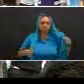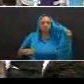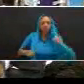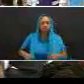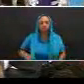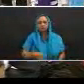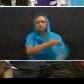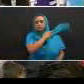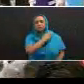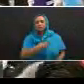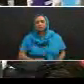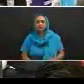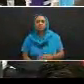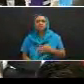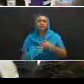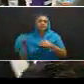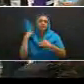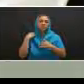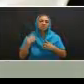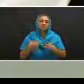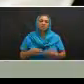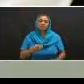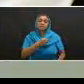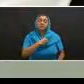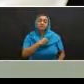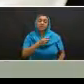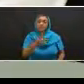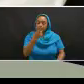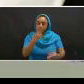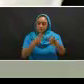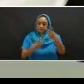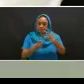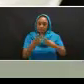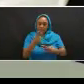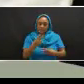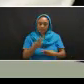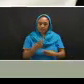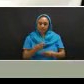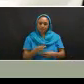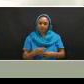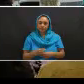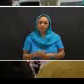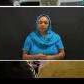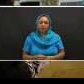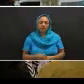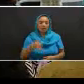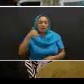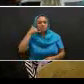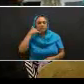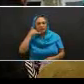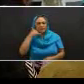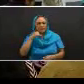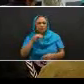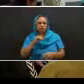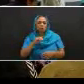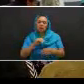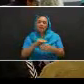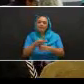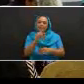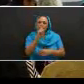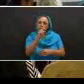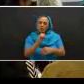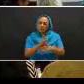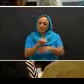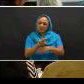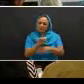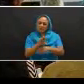si quieres venir aquí al frente también, yo te hago la invitación para que podamos orar juntos. Quizá le has